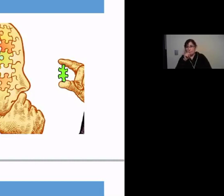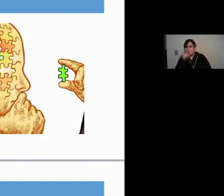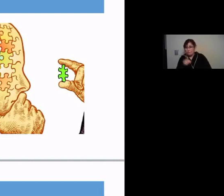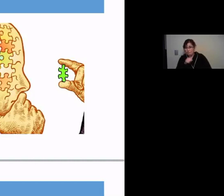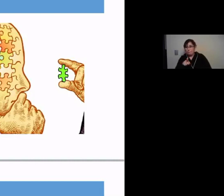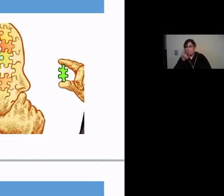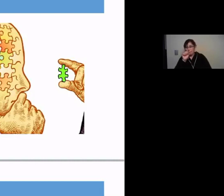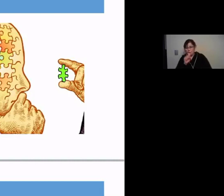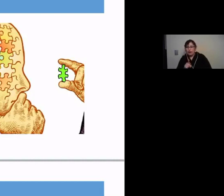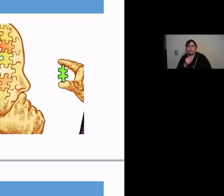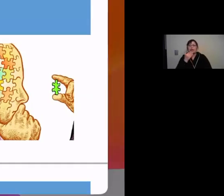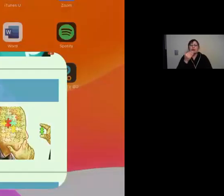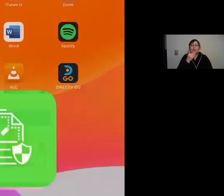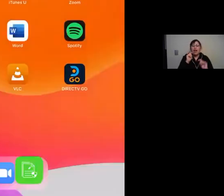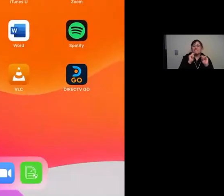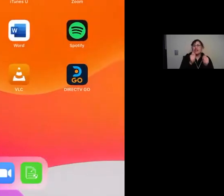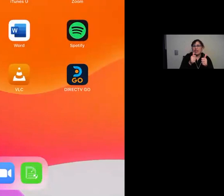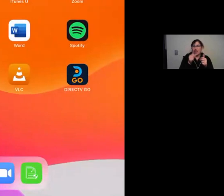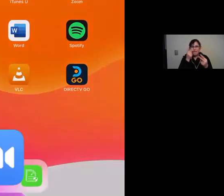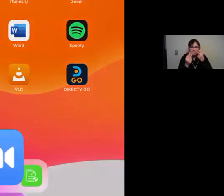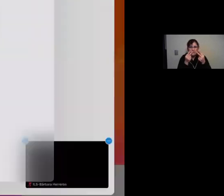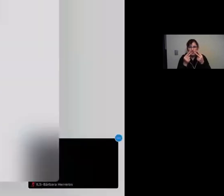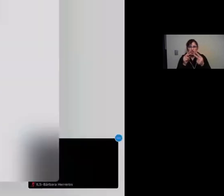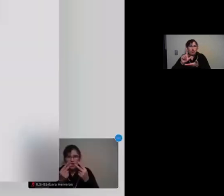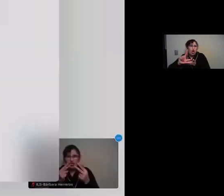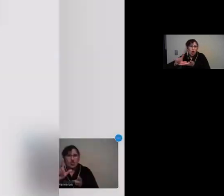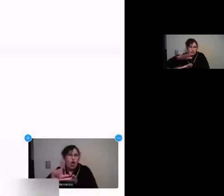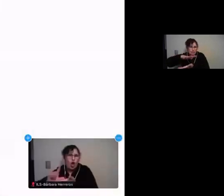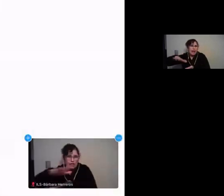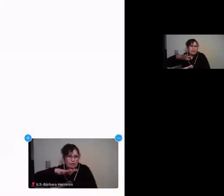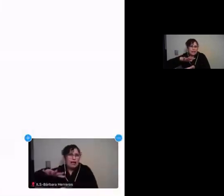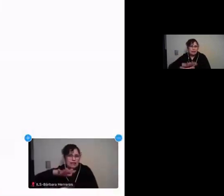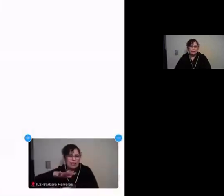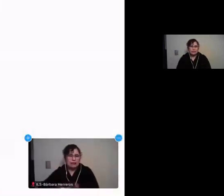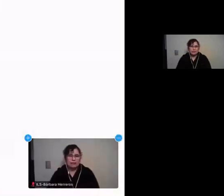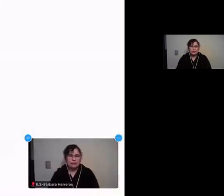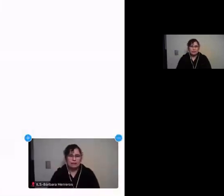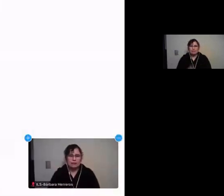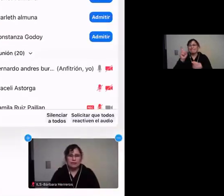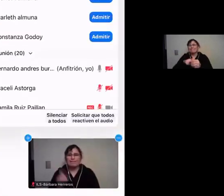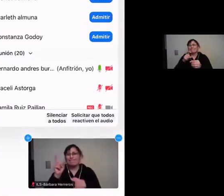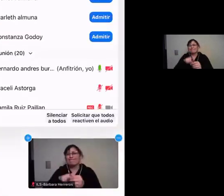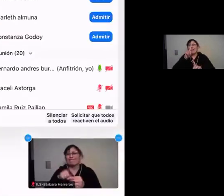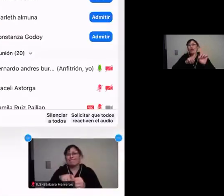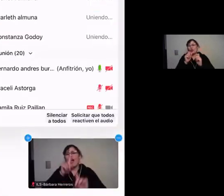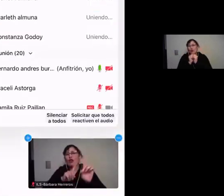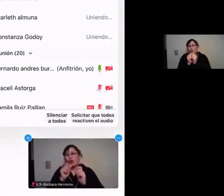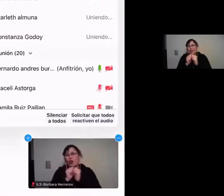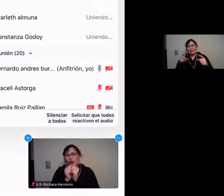habilidades visoespaciales. Vamos a admitir a los últimos que están acá. A ver, hacemos un